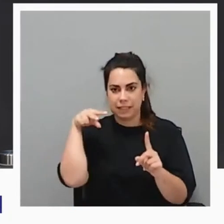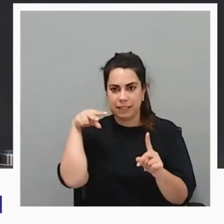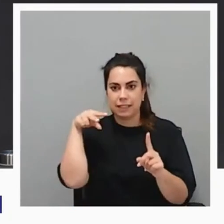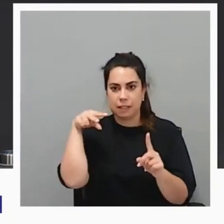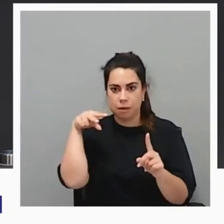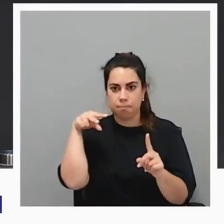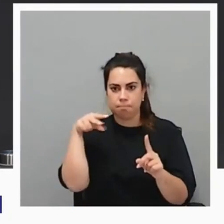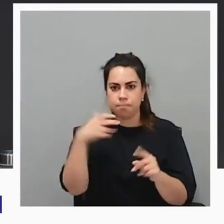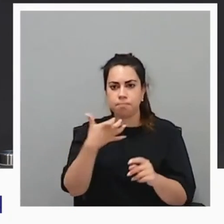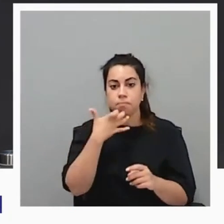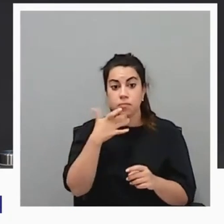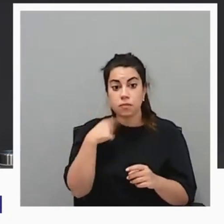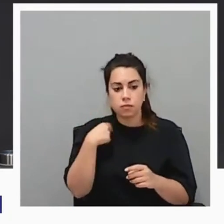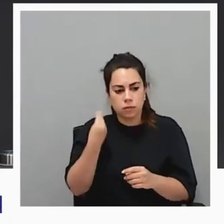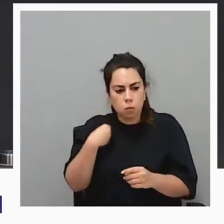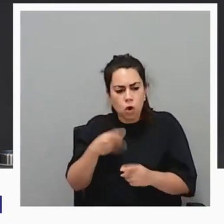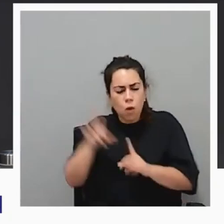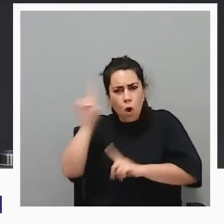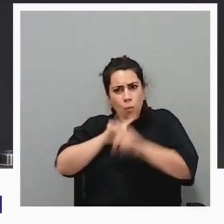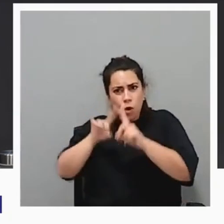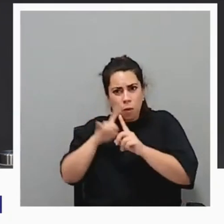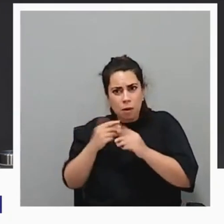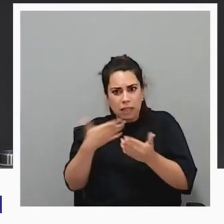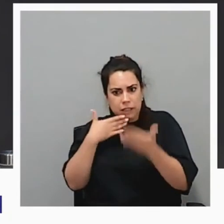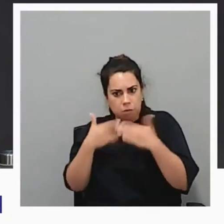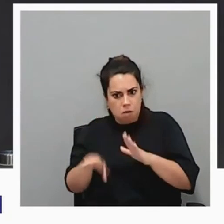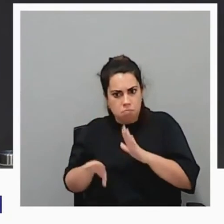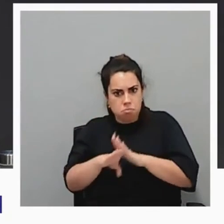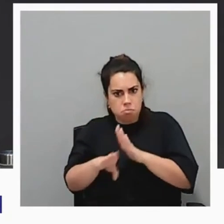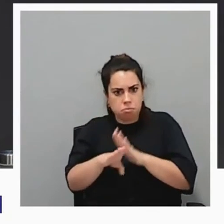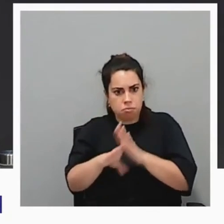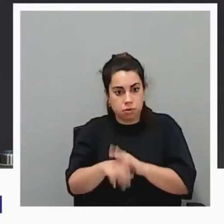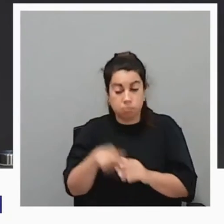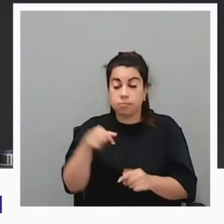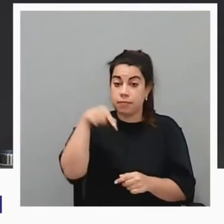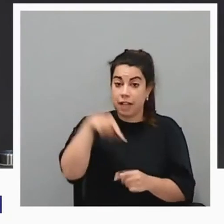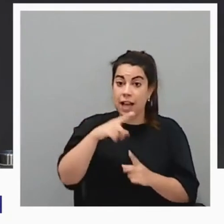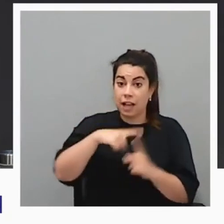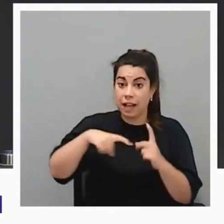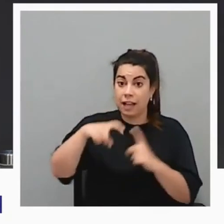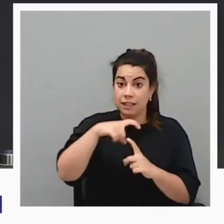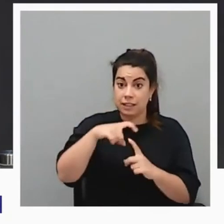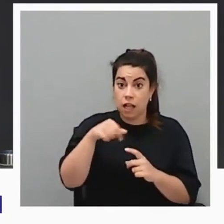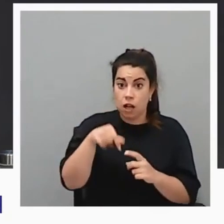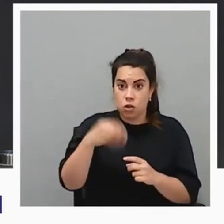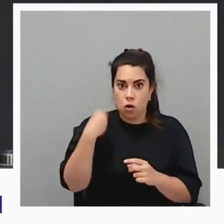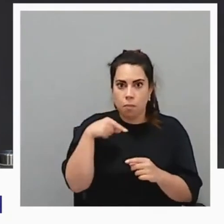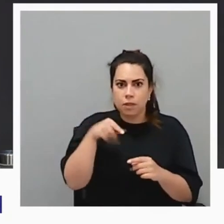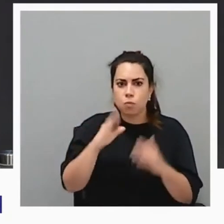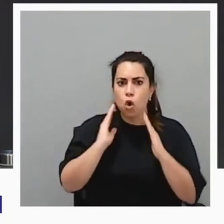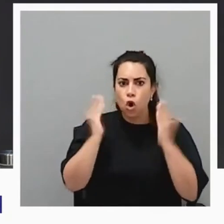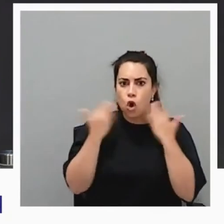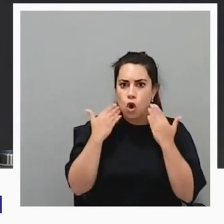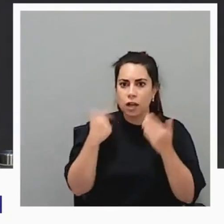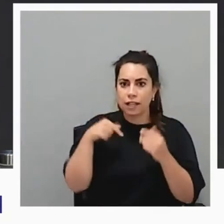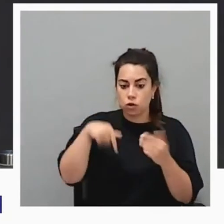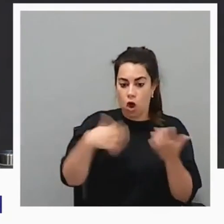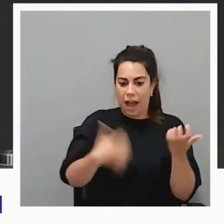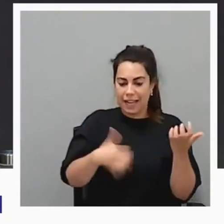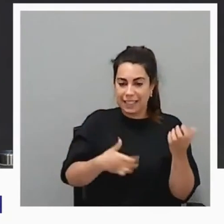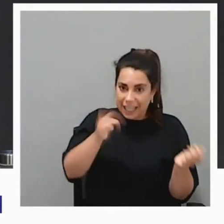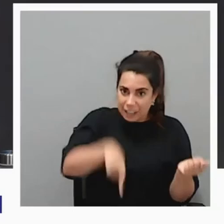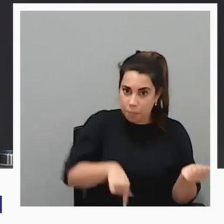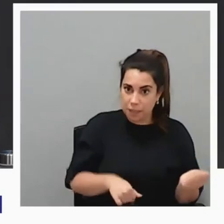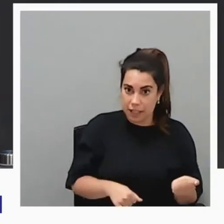de todo esto, este año, por cierto, también se celebra este mismo evento ya en Argentina, el año pasado en Portugal, que no se olvide nunca que